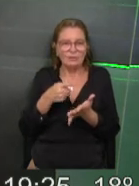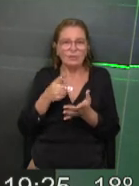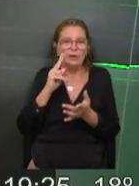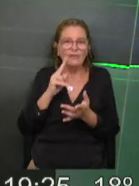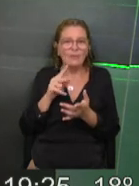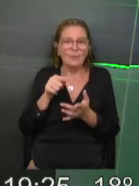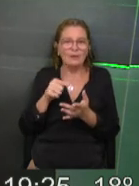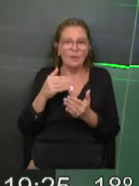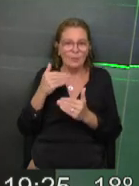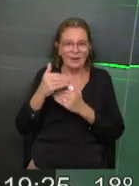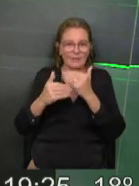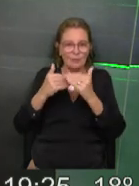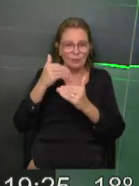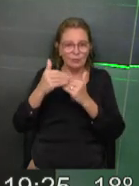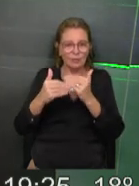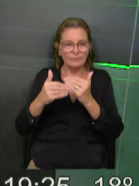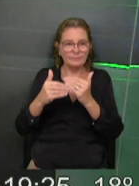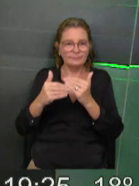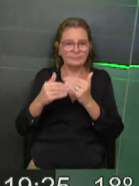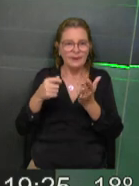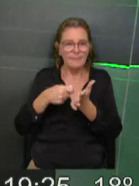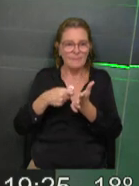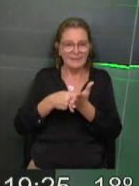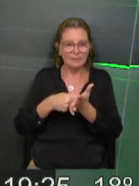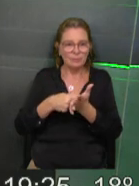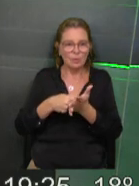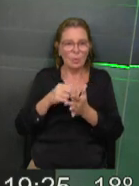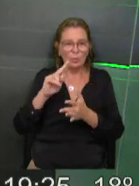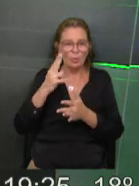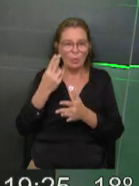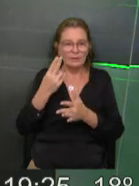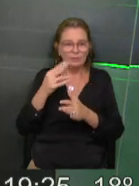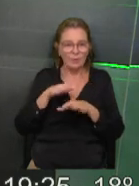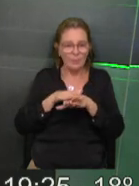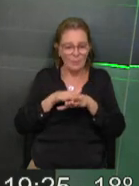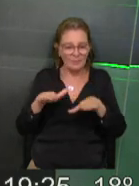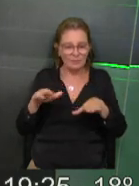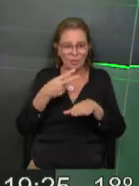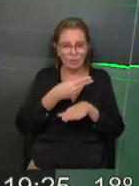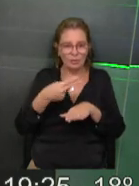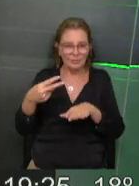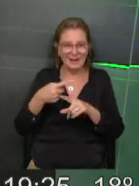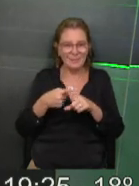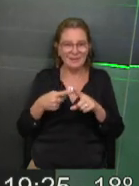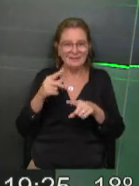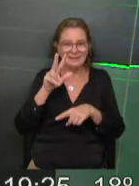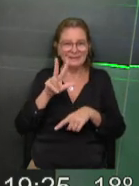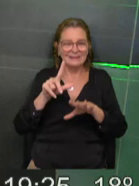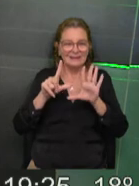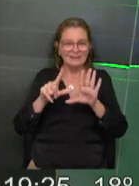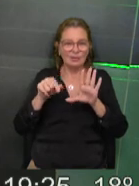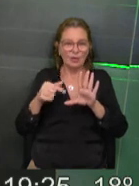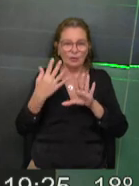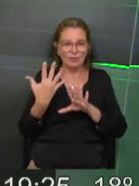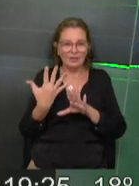tenemos acá es la evolución de nuestro peso uruguayo. Sí. ¿Sí? Y tenemos el piso que tuvimos hace 2 semanas y media, ese 37.5, donde